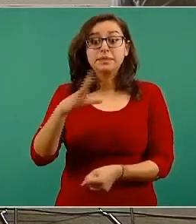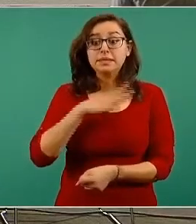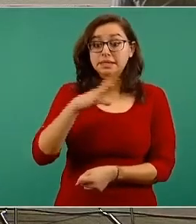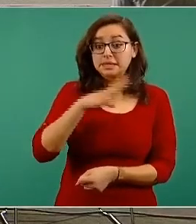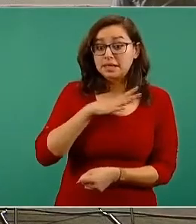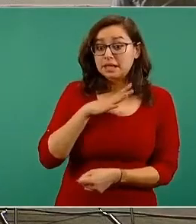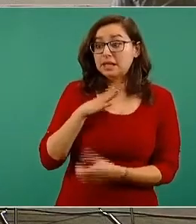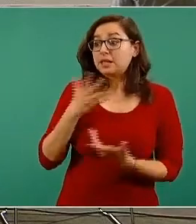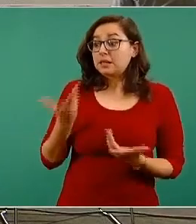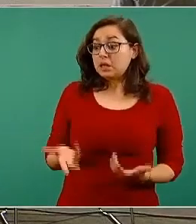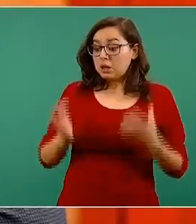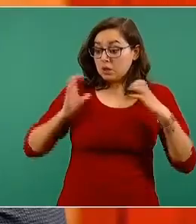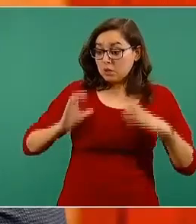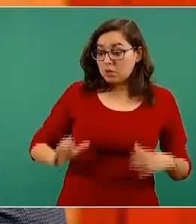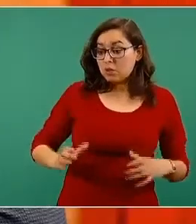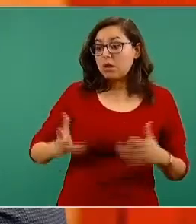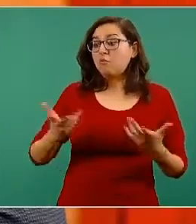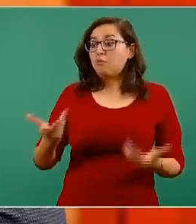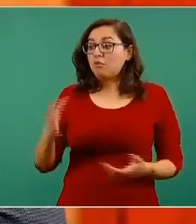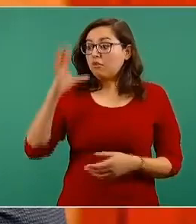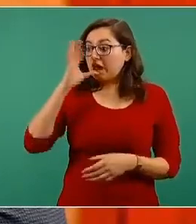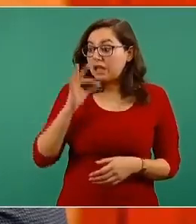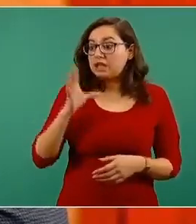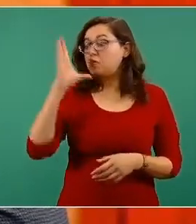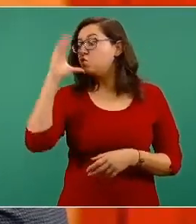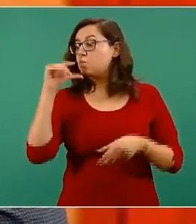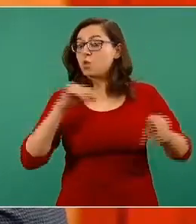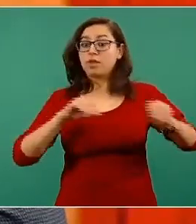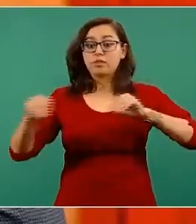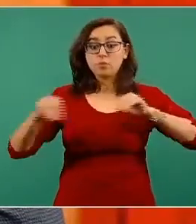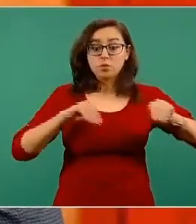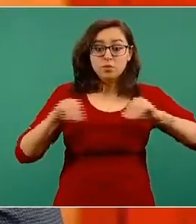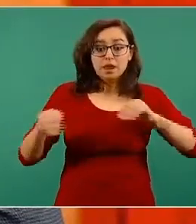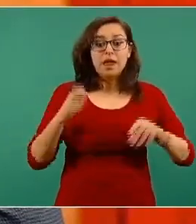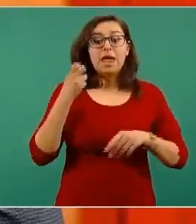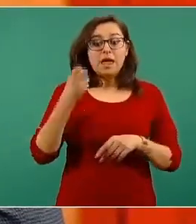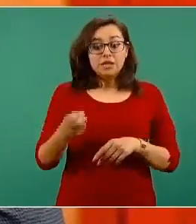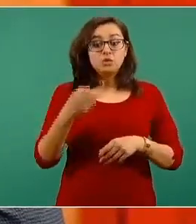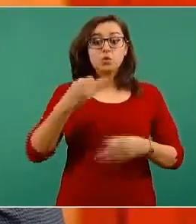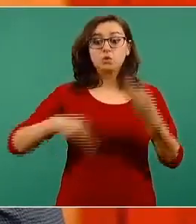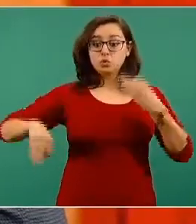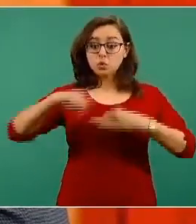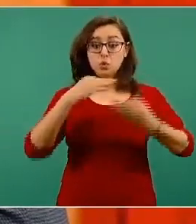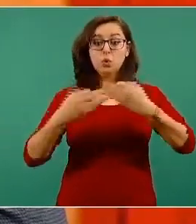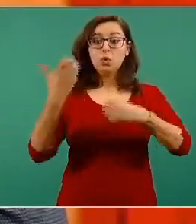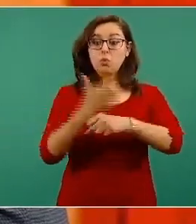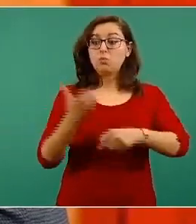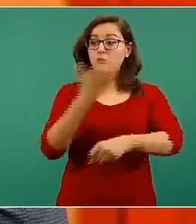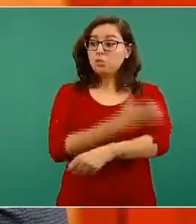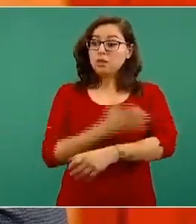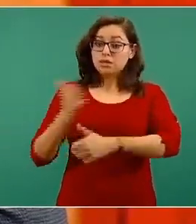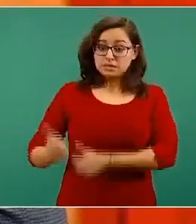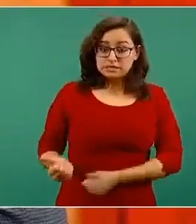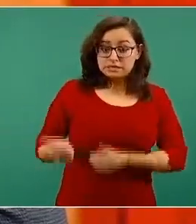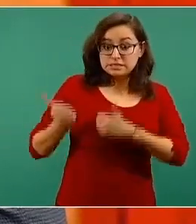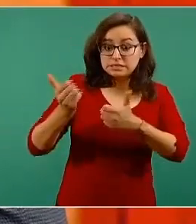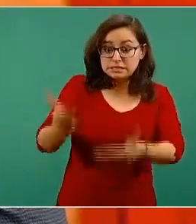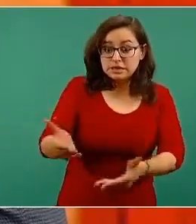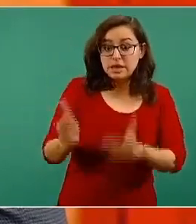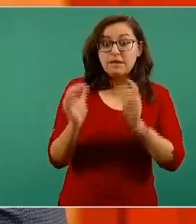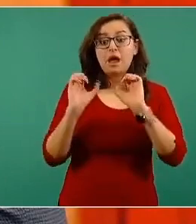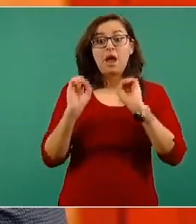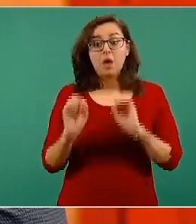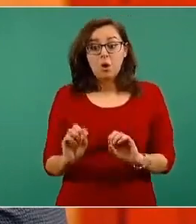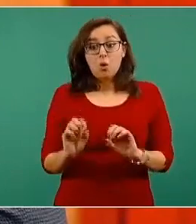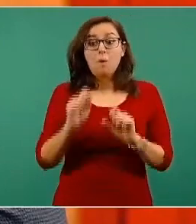algún impedimento físico, apoyarlos desde el momento en este acompañamiento de llevarlos, o en aquellos pacientes, en